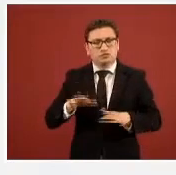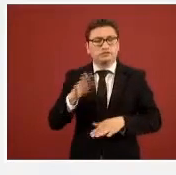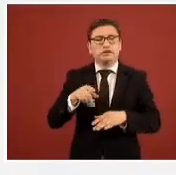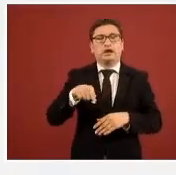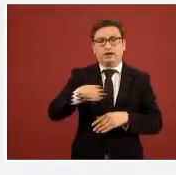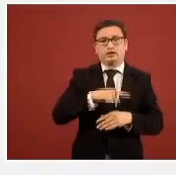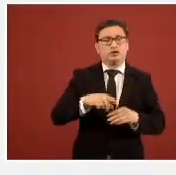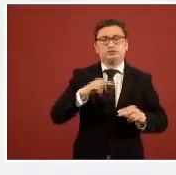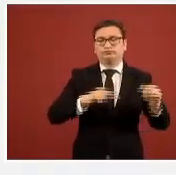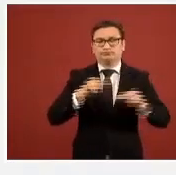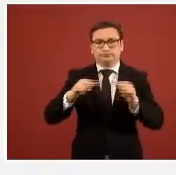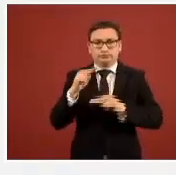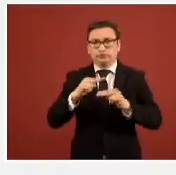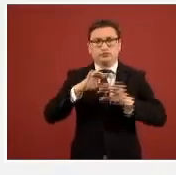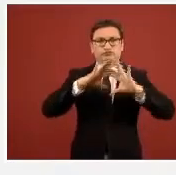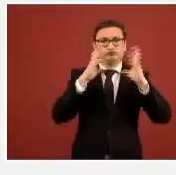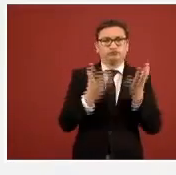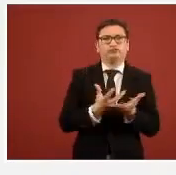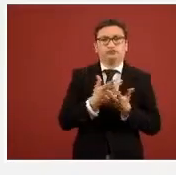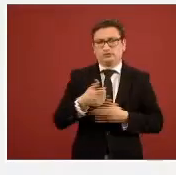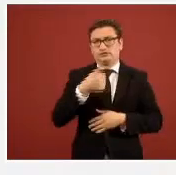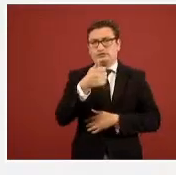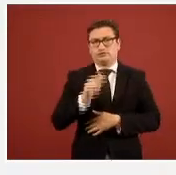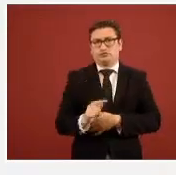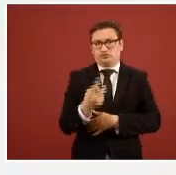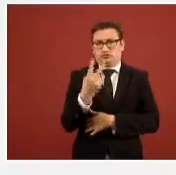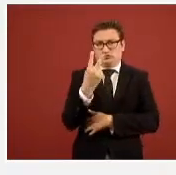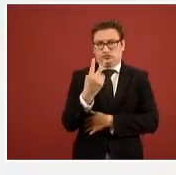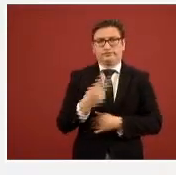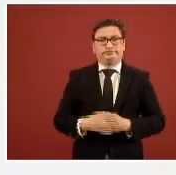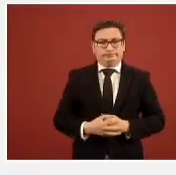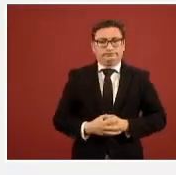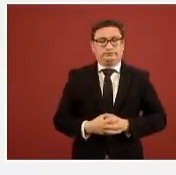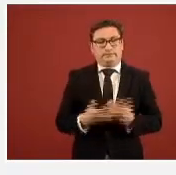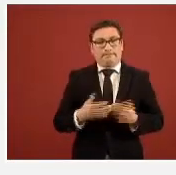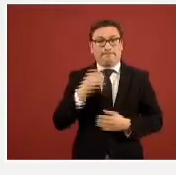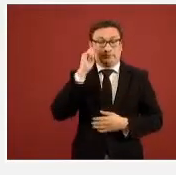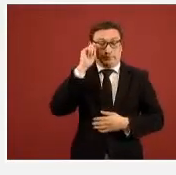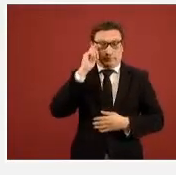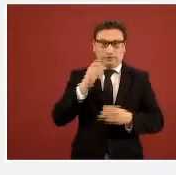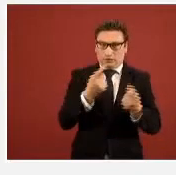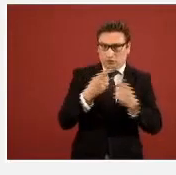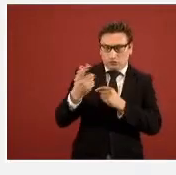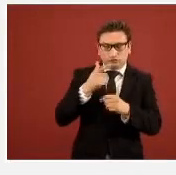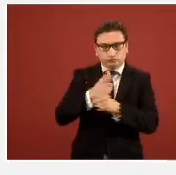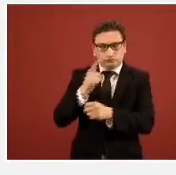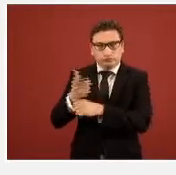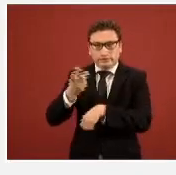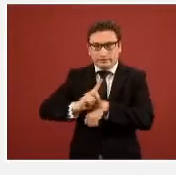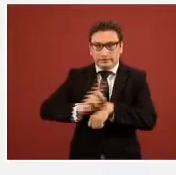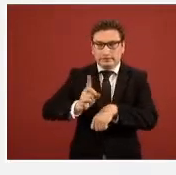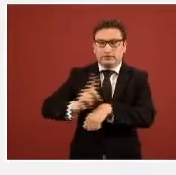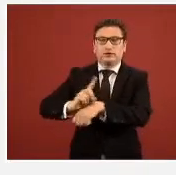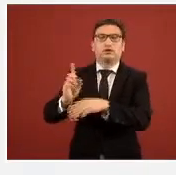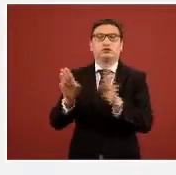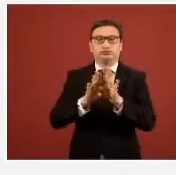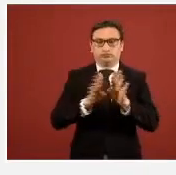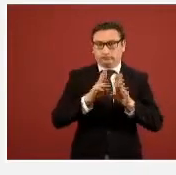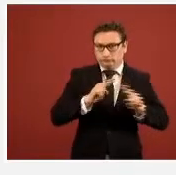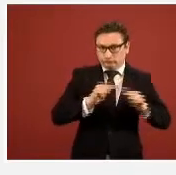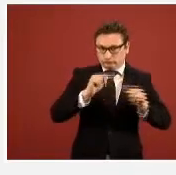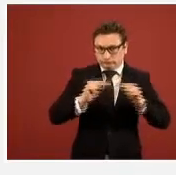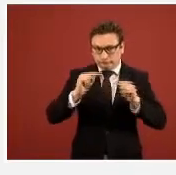en este promedio global de 6.2 y vemos pues bueno, los casos acumulados día por día